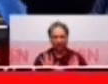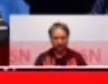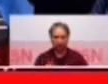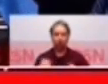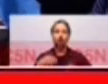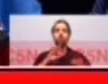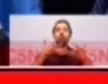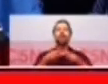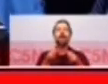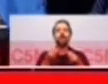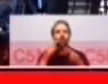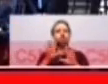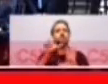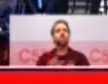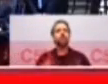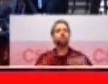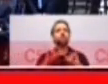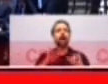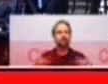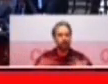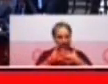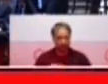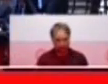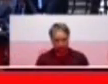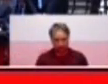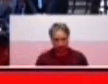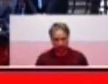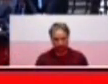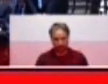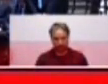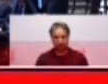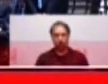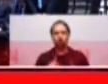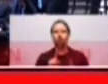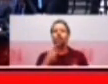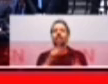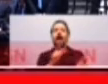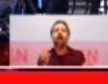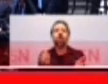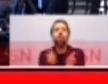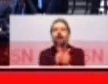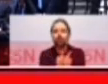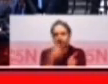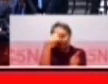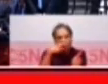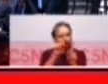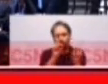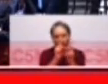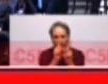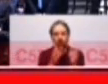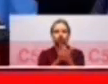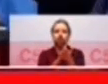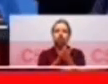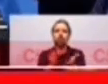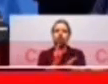realidad claramente se estaba avisando lo que iba a venir ya con una economía que se está desregulado y donde empieza no sé A mí me pasó esto